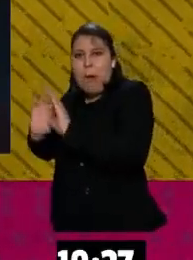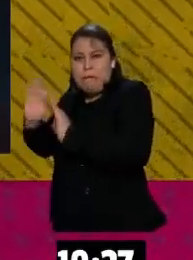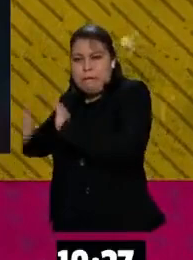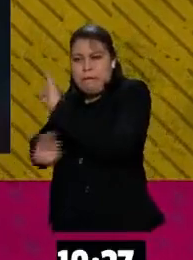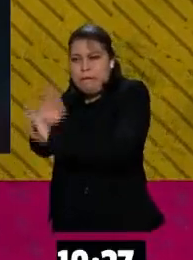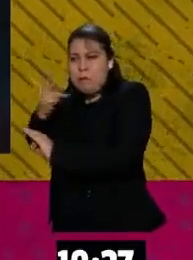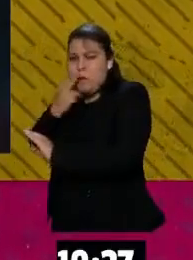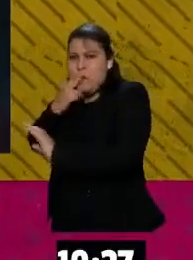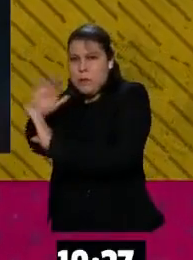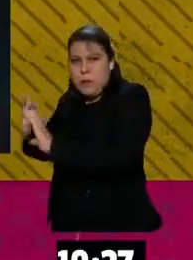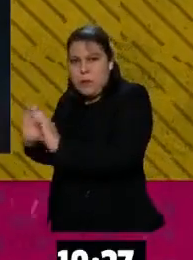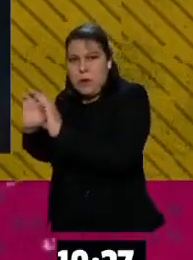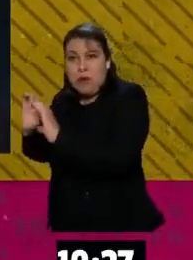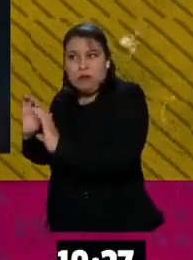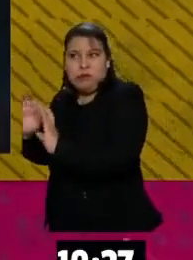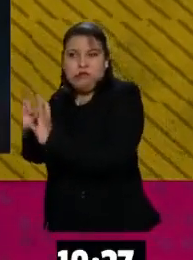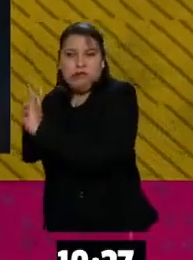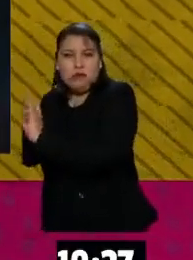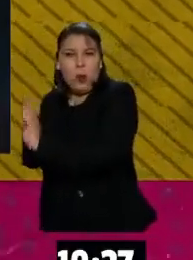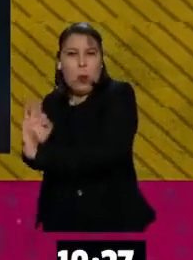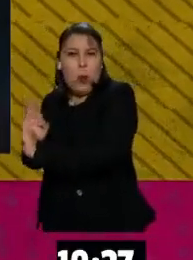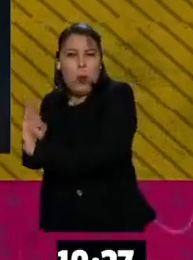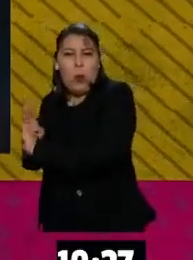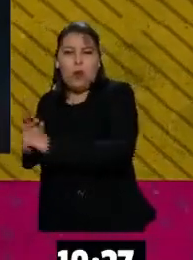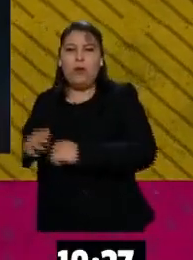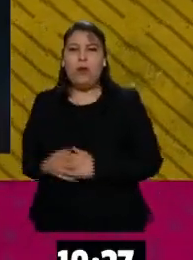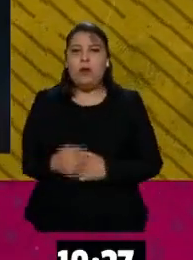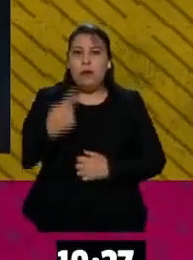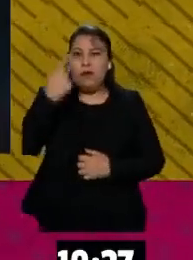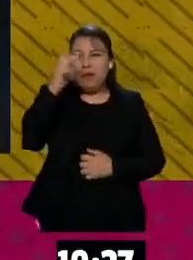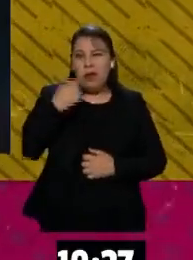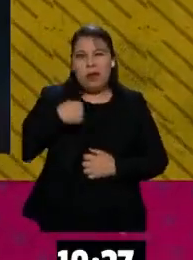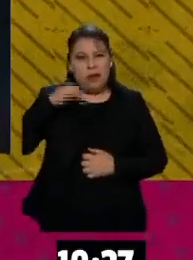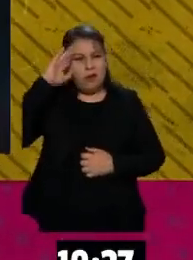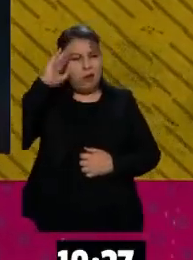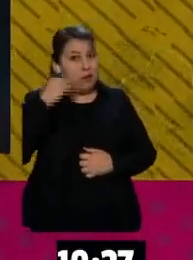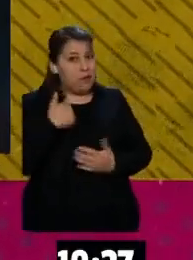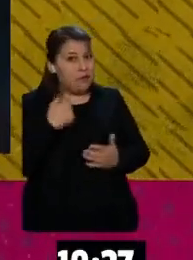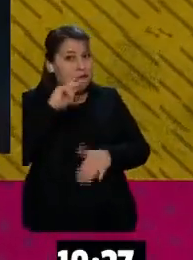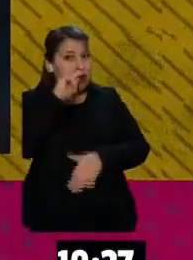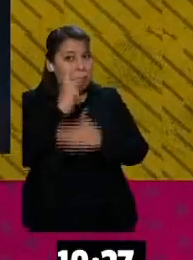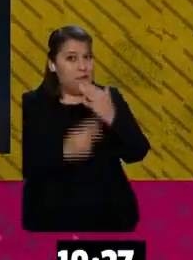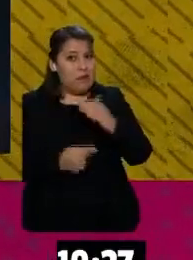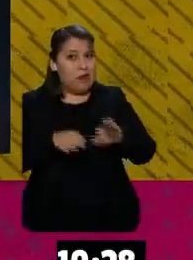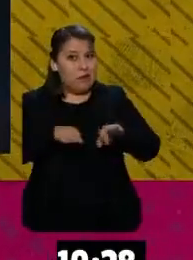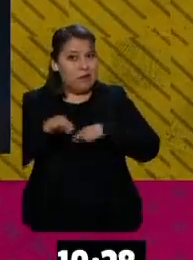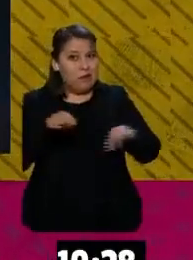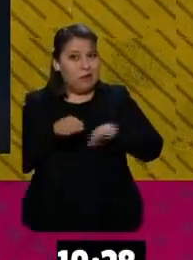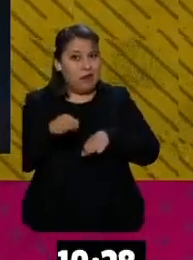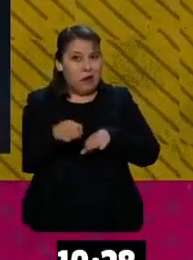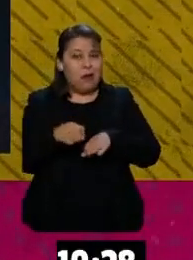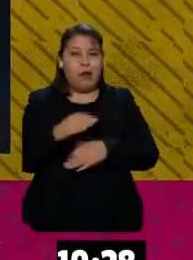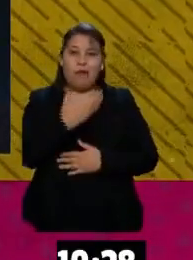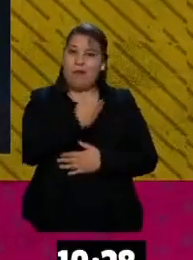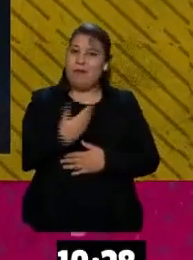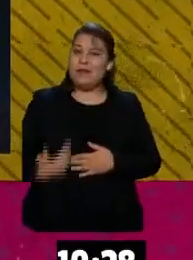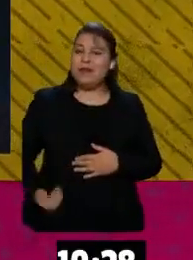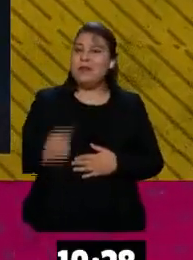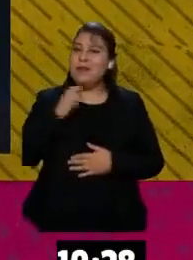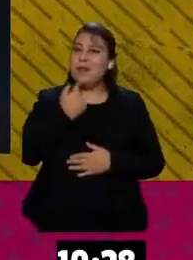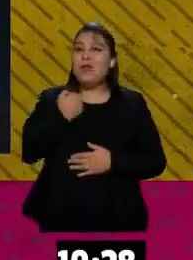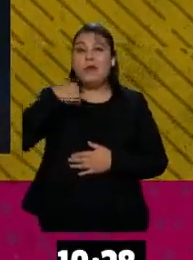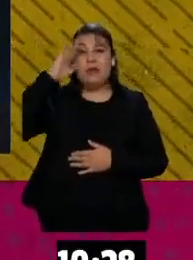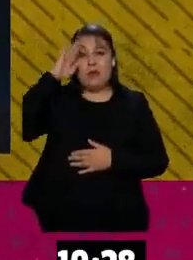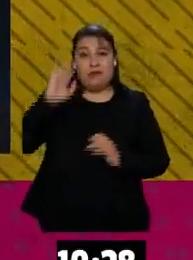hacer o que triunfe o que fracase la cuarta transformación del presidente. Este gobierno tan fuerte.